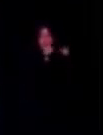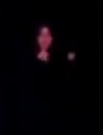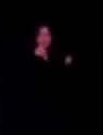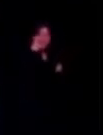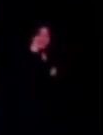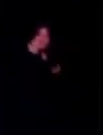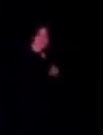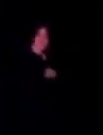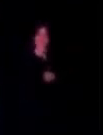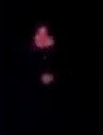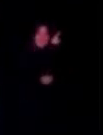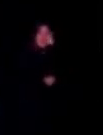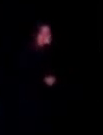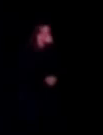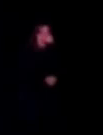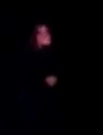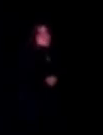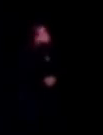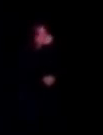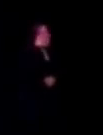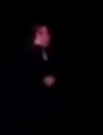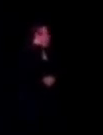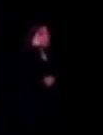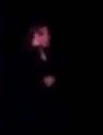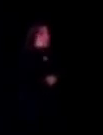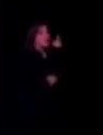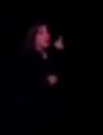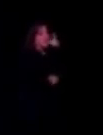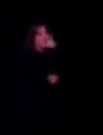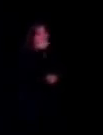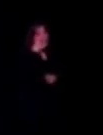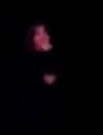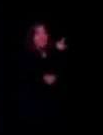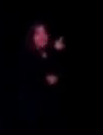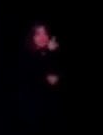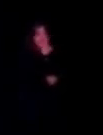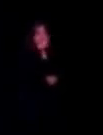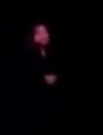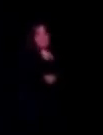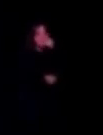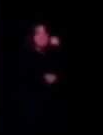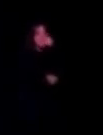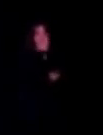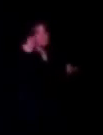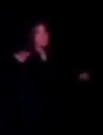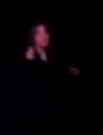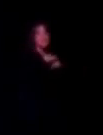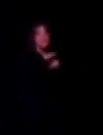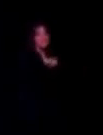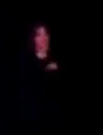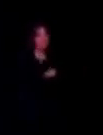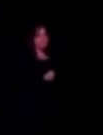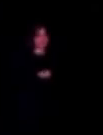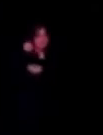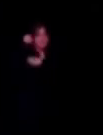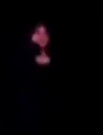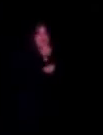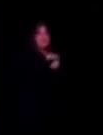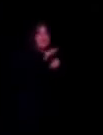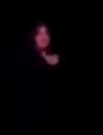poder, cada alumno, para con los apoyos que necesite construir, desplegar y defender su proyecto vital en contextos de